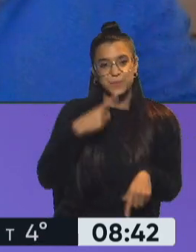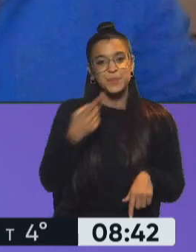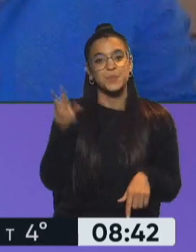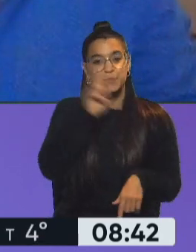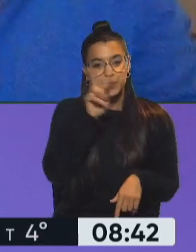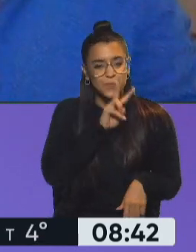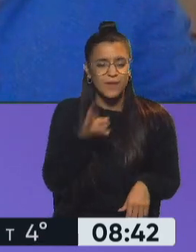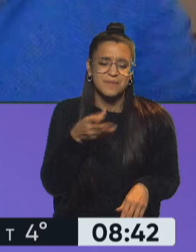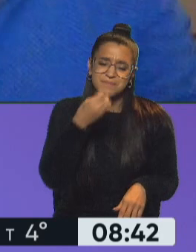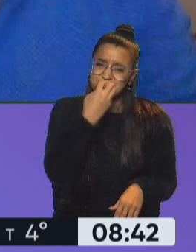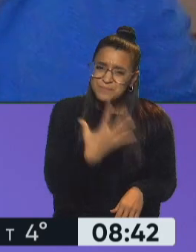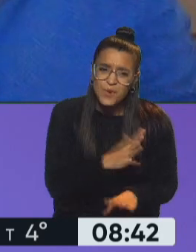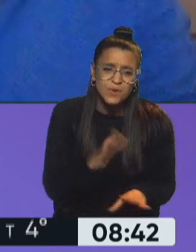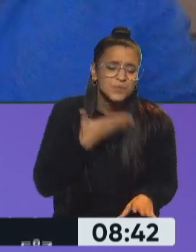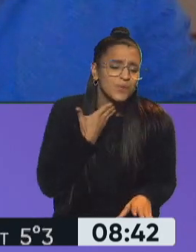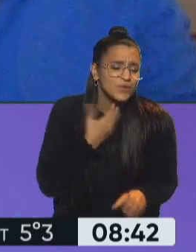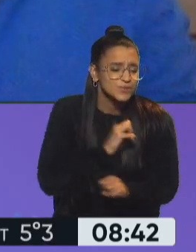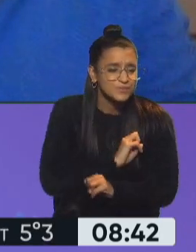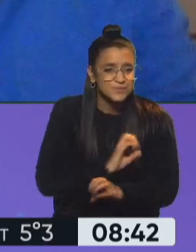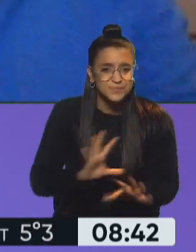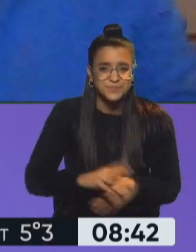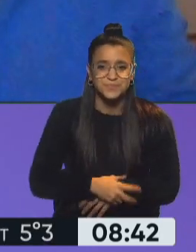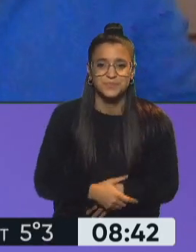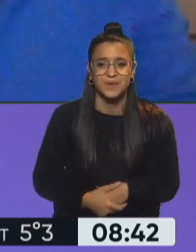mujer deliciosa con una voz exquisita.